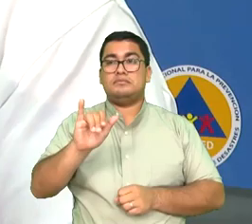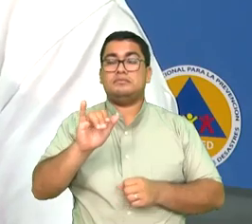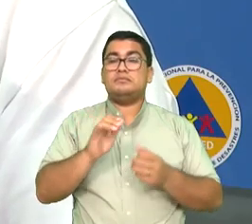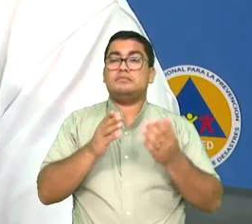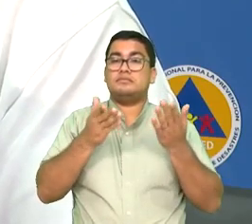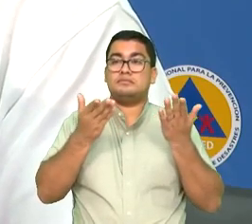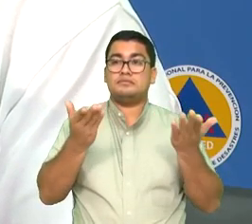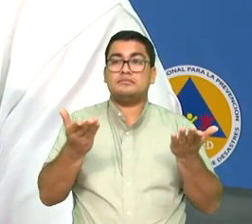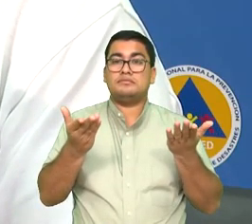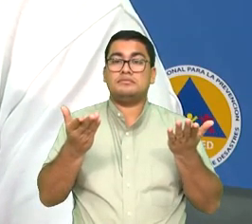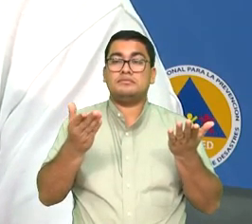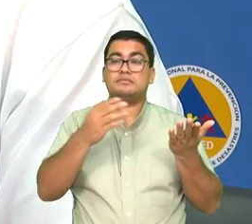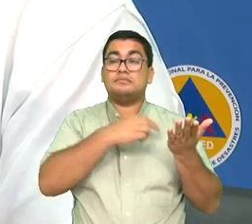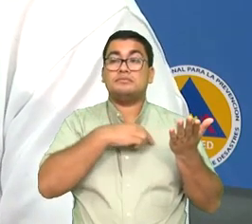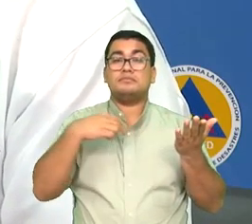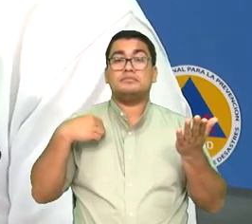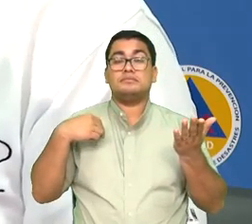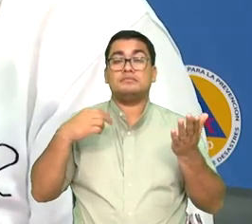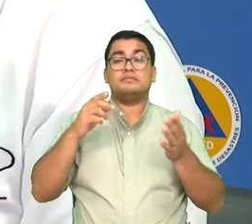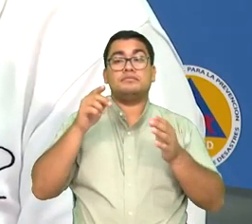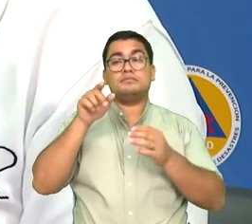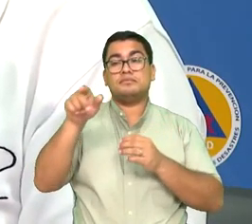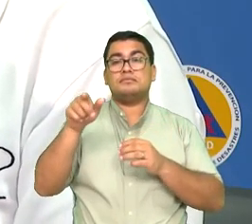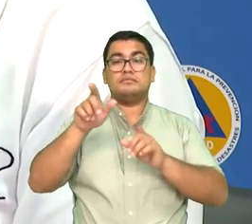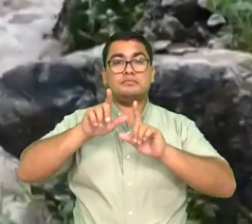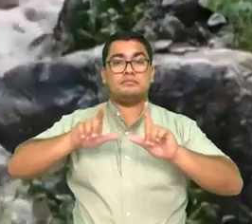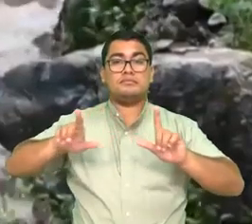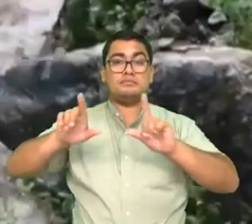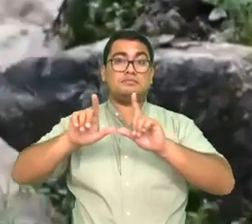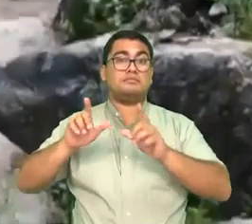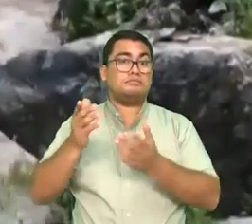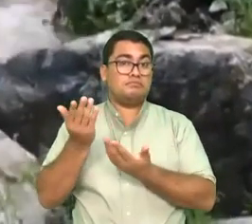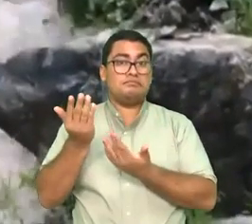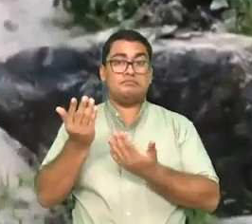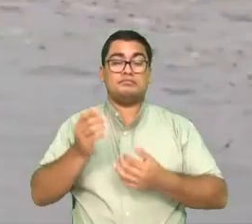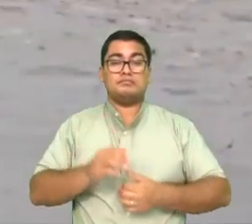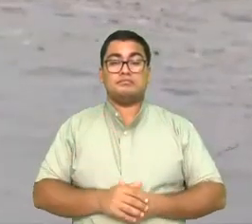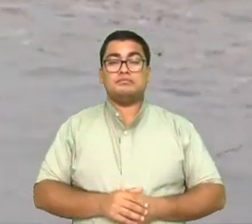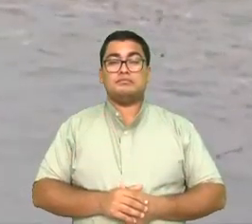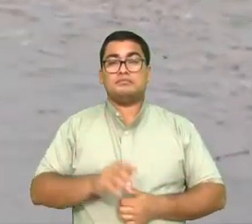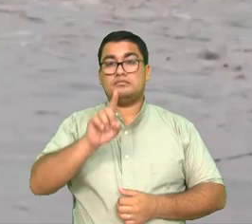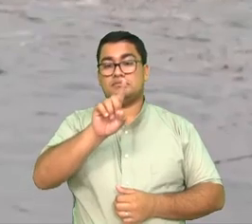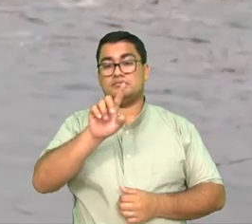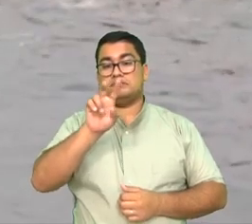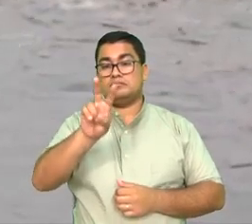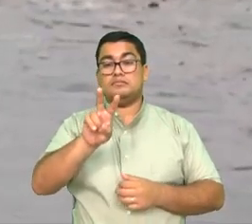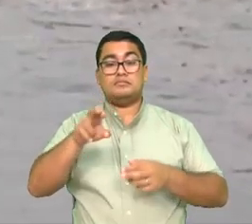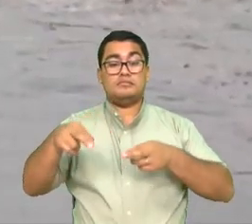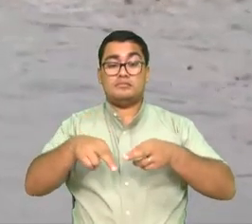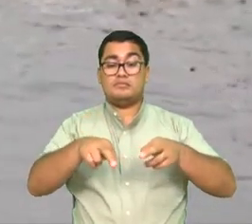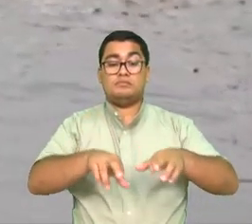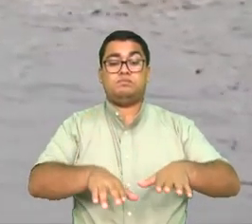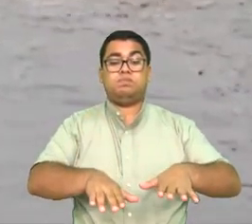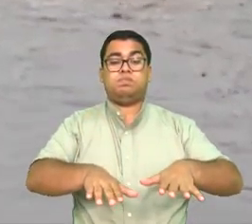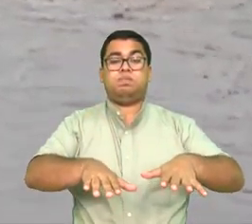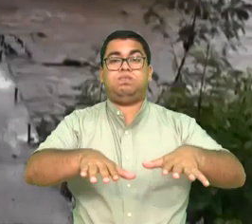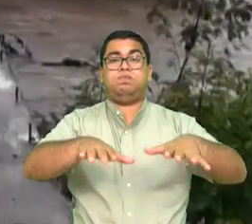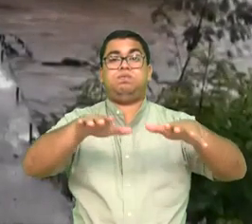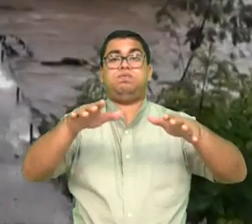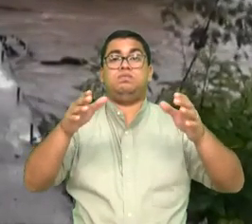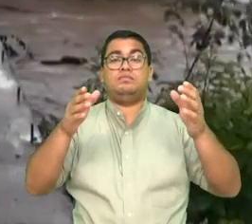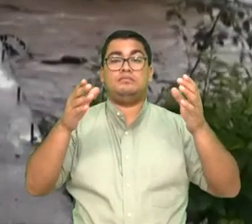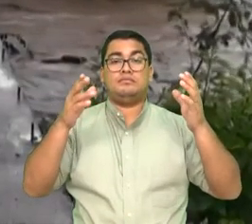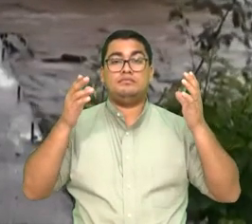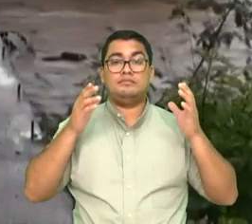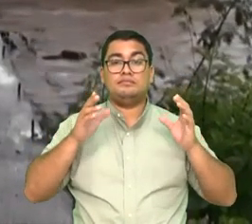este tránsito, digamos, que está teniendo el evento hasta que salga del país. Al menos 12 ríos también aumentaron su nivel en la región del Caribe